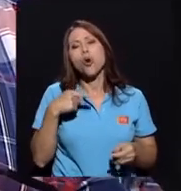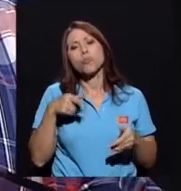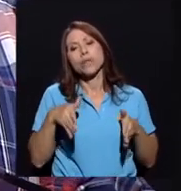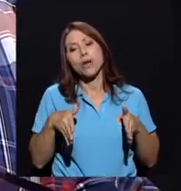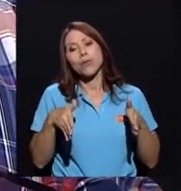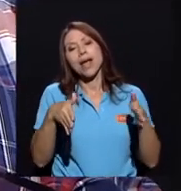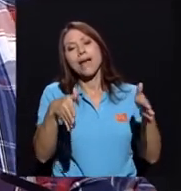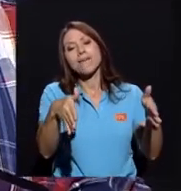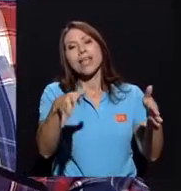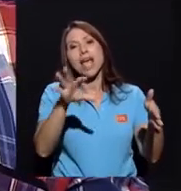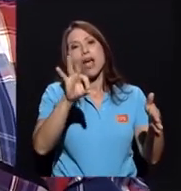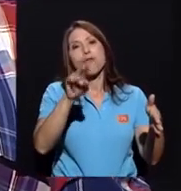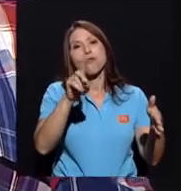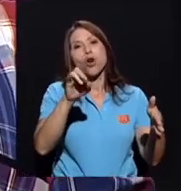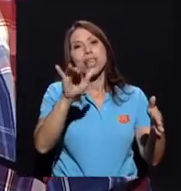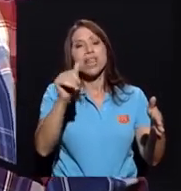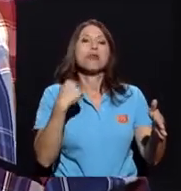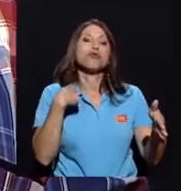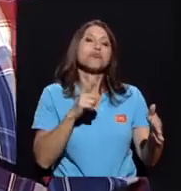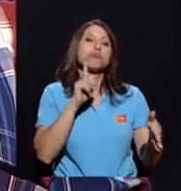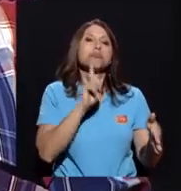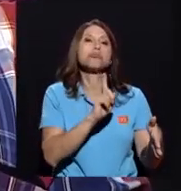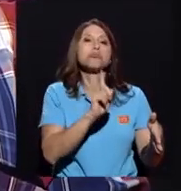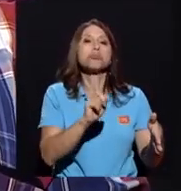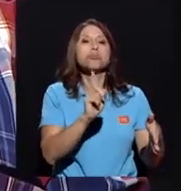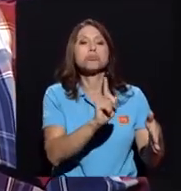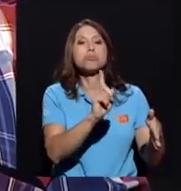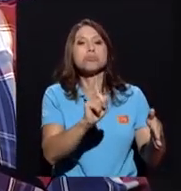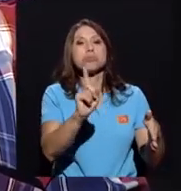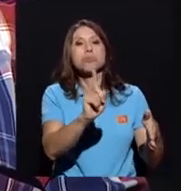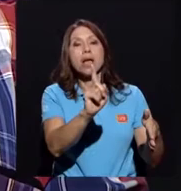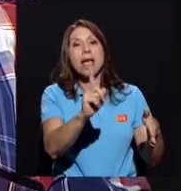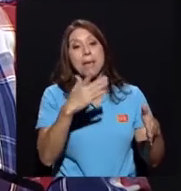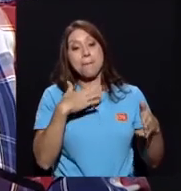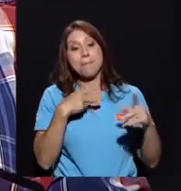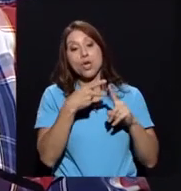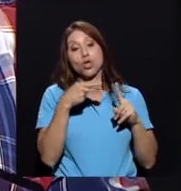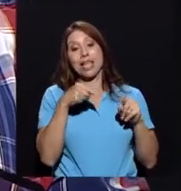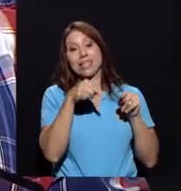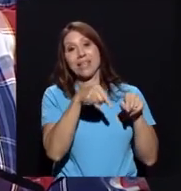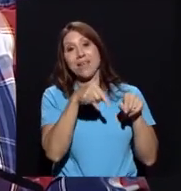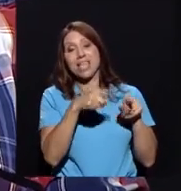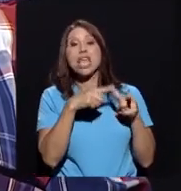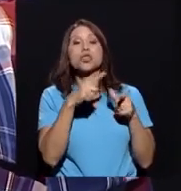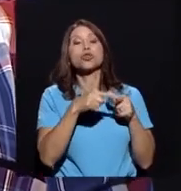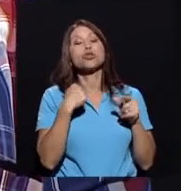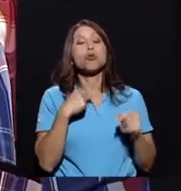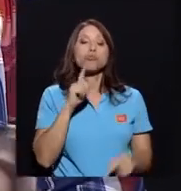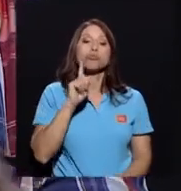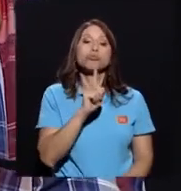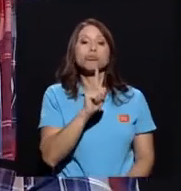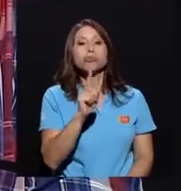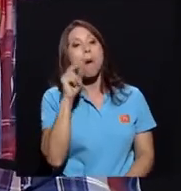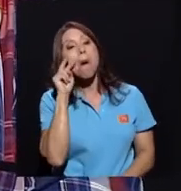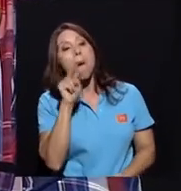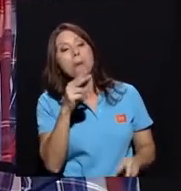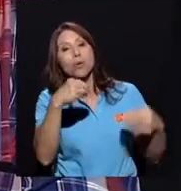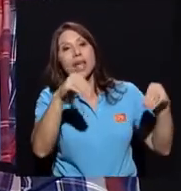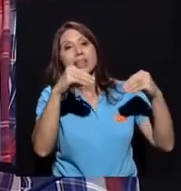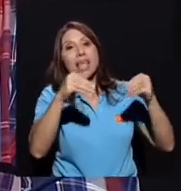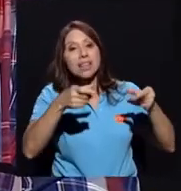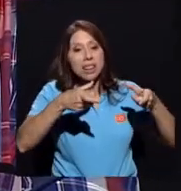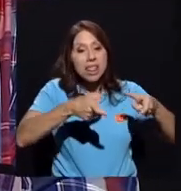florida muy bonita mi hotel estaba al inicio de la argentina que yo pasé por una tienda de discos de selección a un montón de